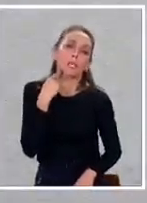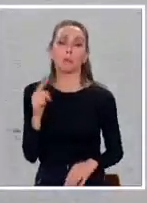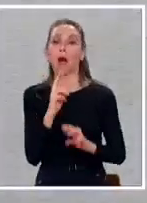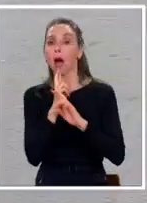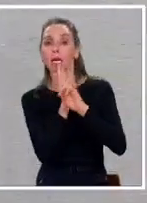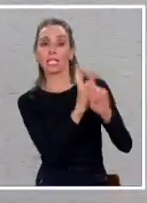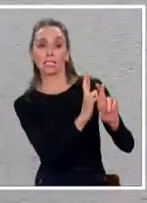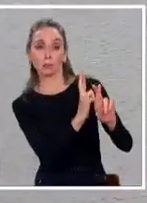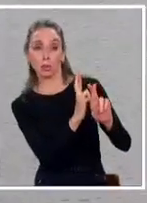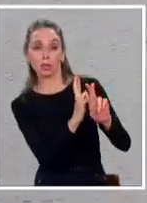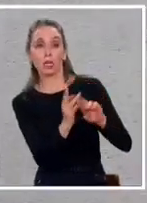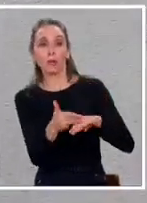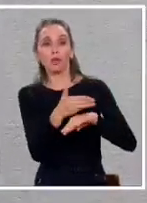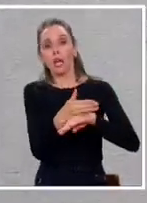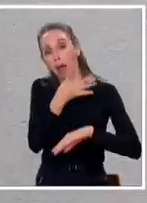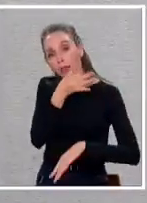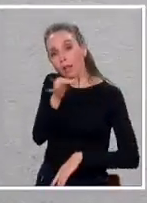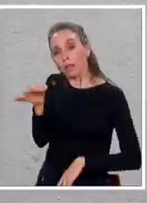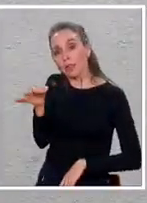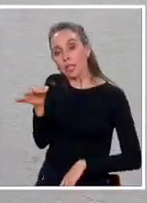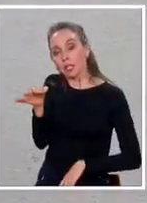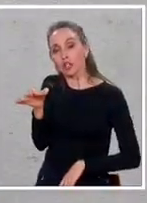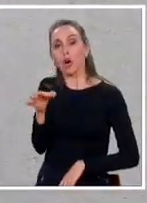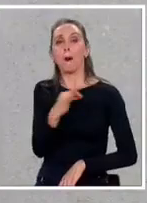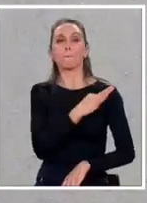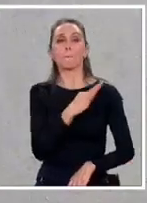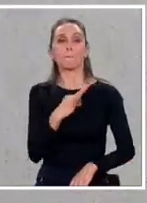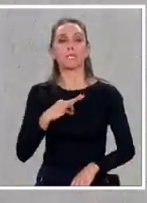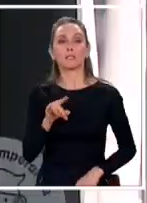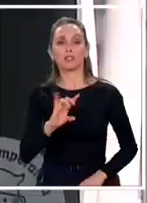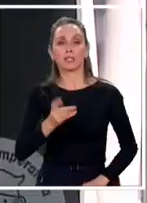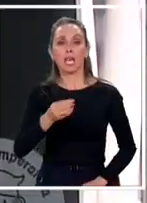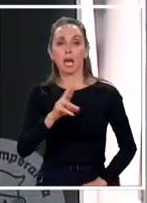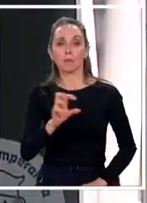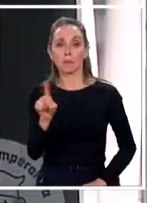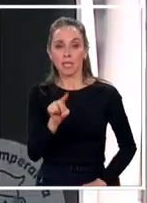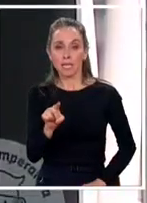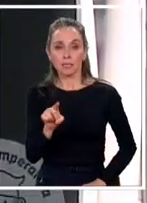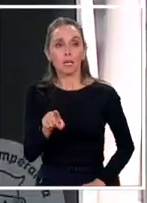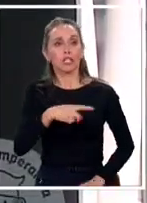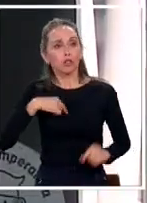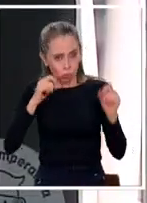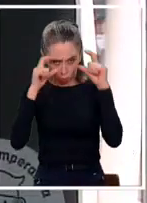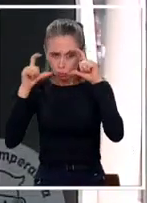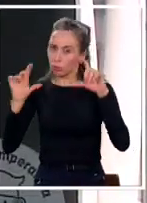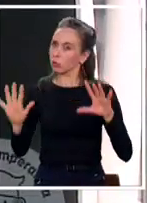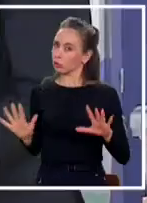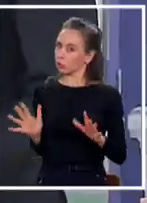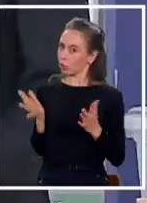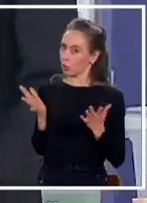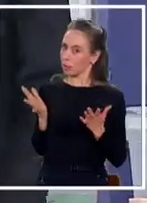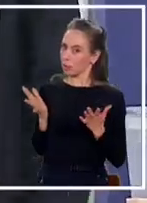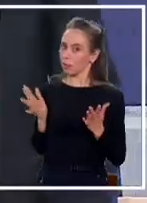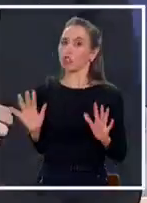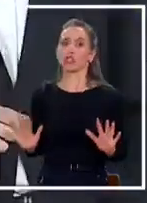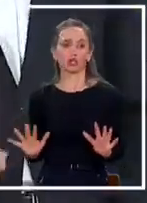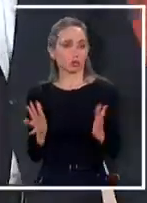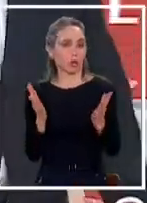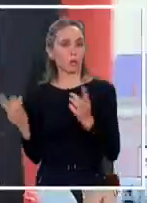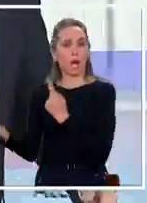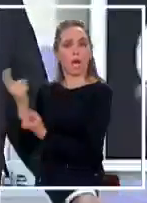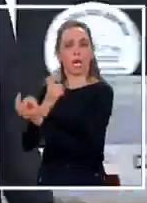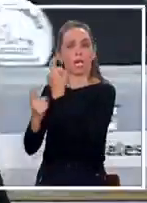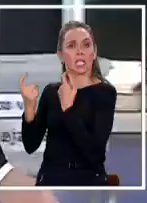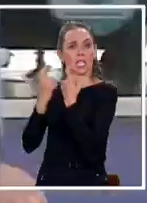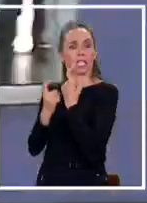por las declaraciones que minutos antes emitió el titular de las Express. Quedamos muy sorprendidos. Sorprendido, dijo, tras las